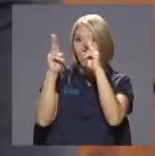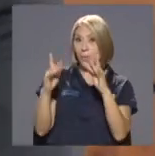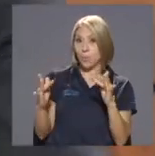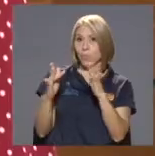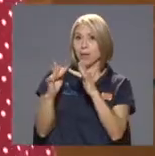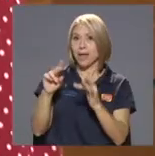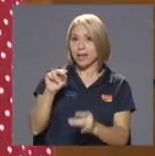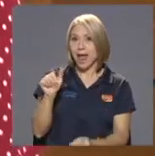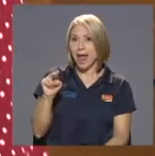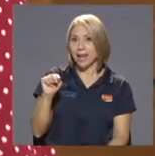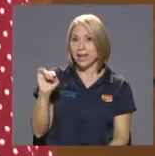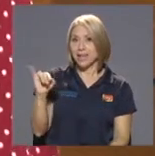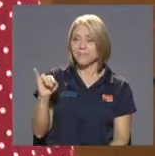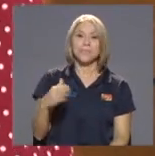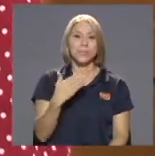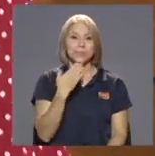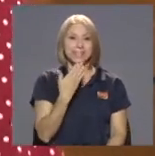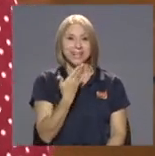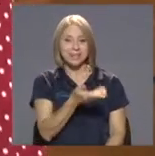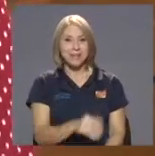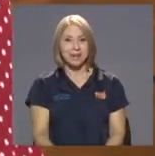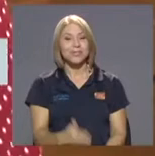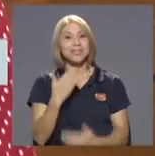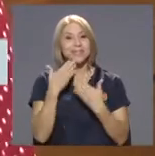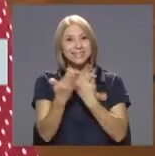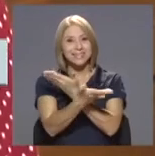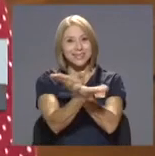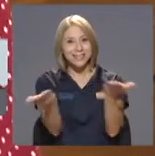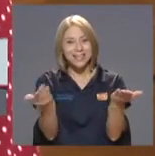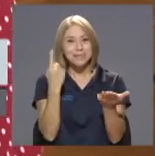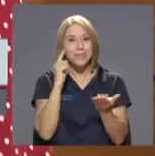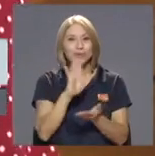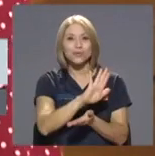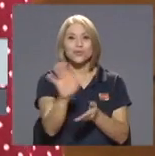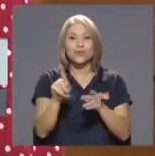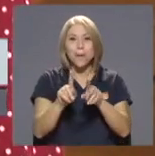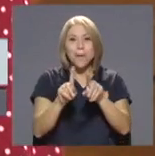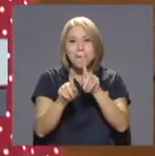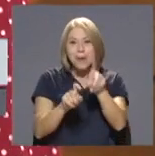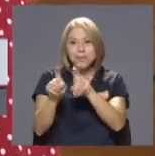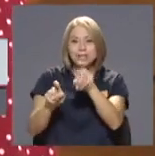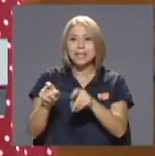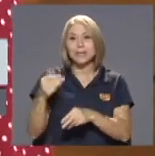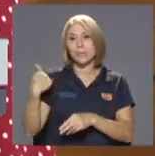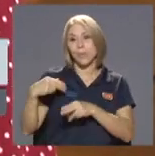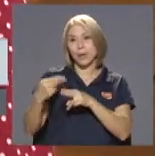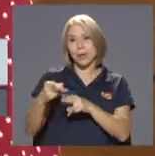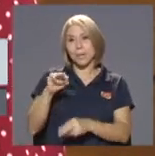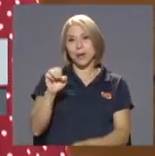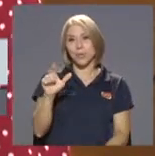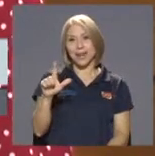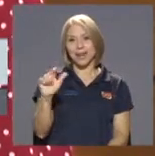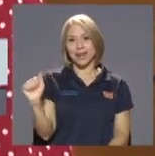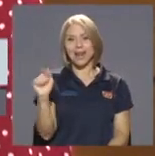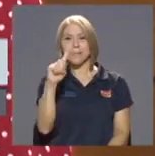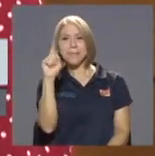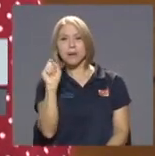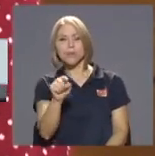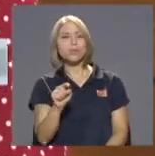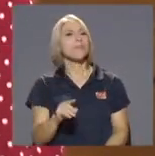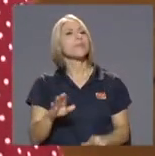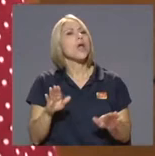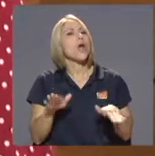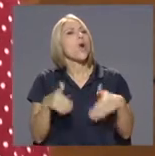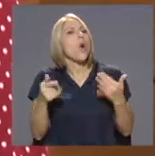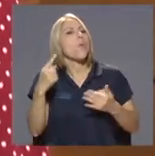Nani. Muchas gracias, Marlon. Y muchas gracias a ustedes por las preguntas en casa. Manuel Aguilar nos pregunta, ¿cómo piensa manejar el problema